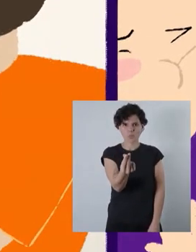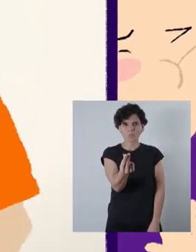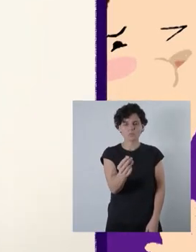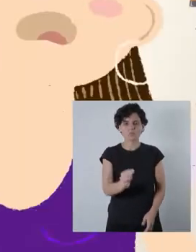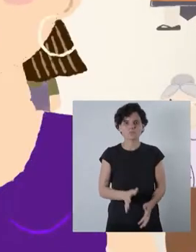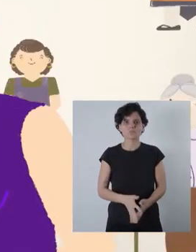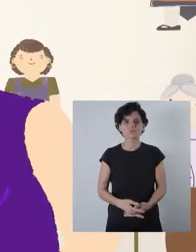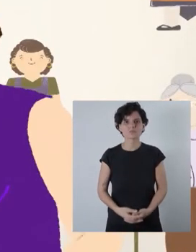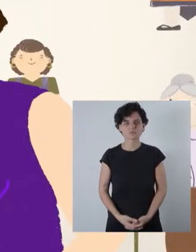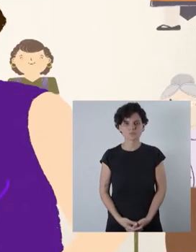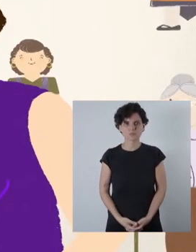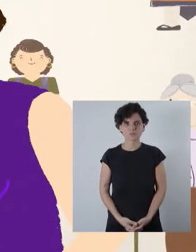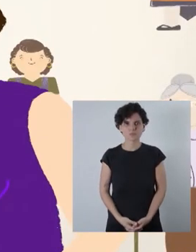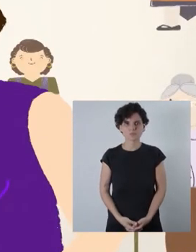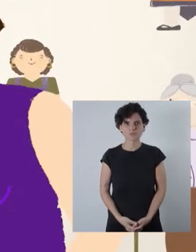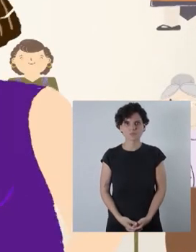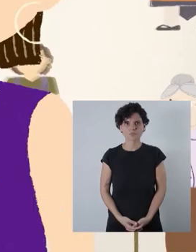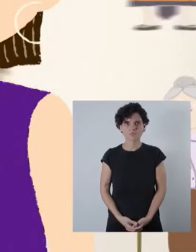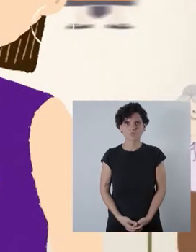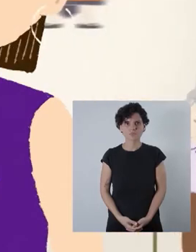en las decisiones de nuestro país.